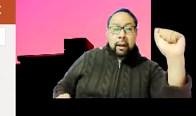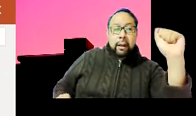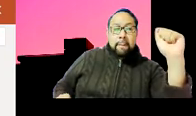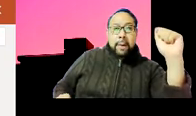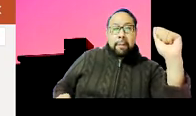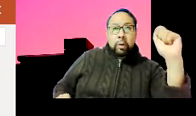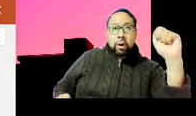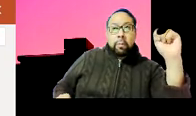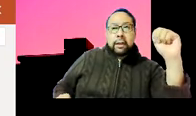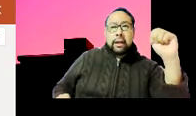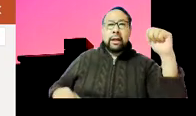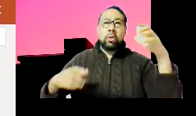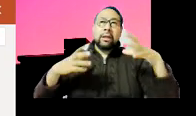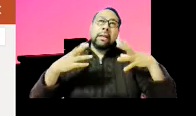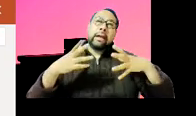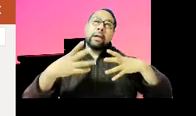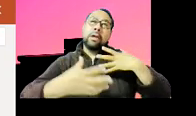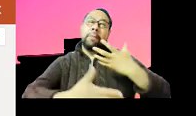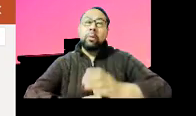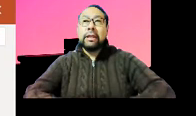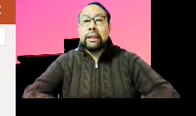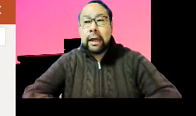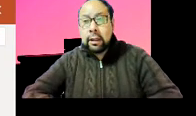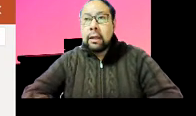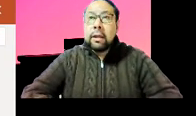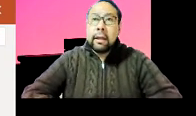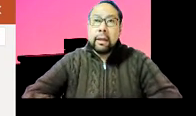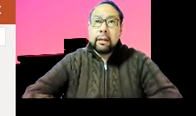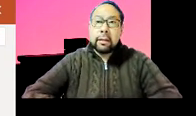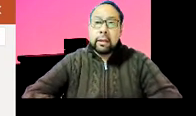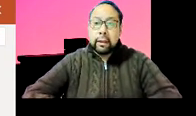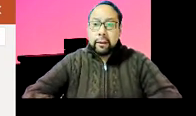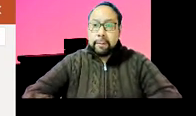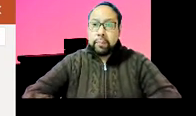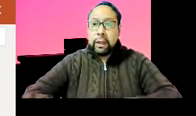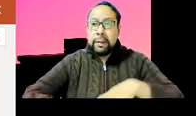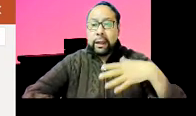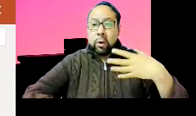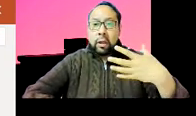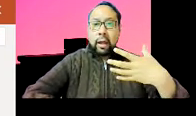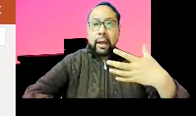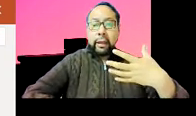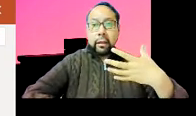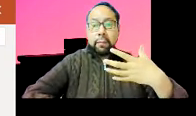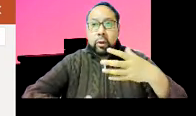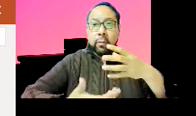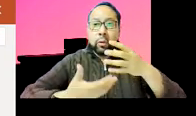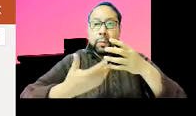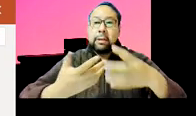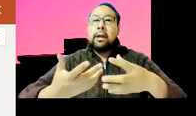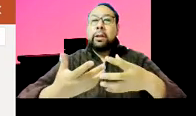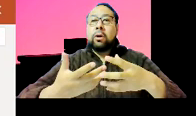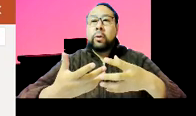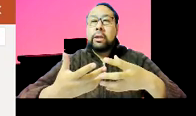no verbal para poder convencer. Esto es en el caso de la publicidad, de video. Ahí sí